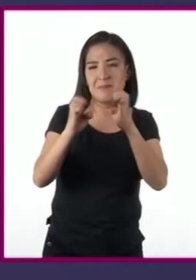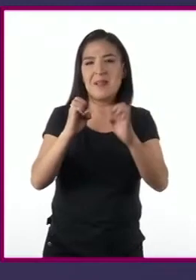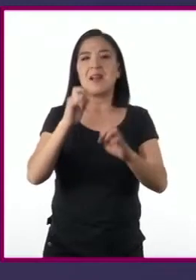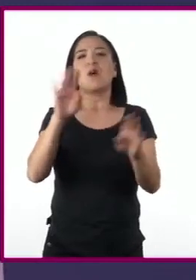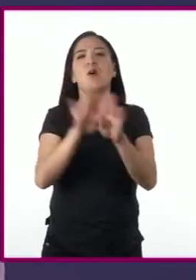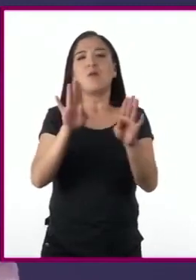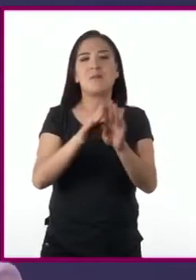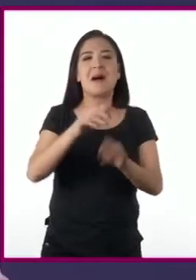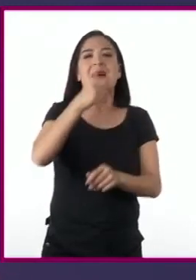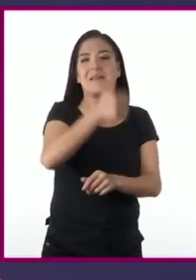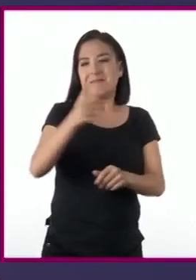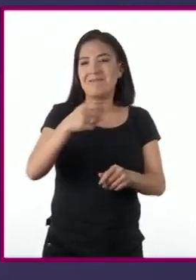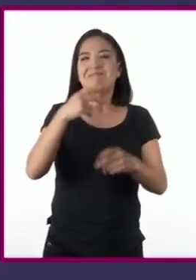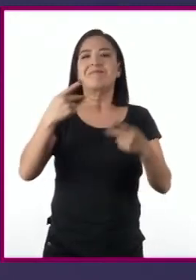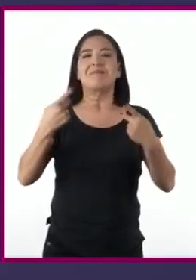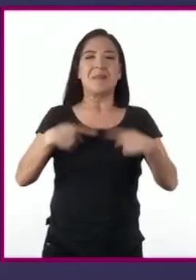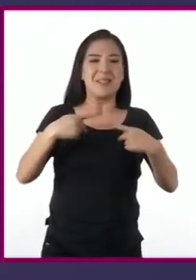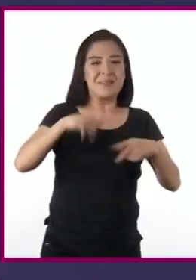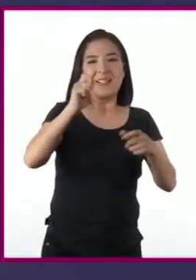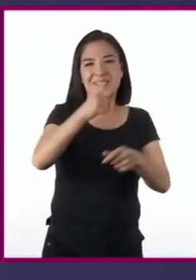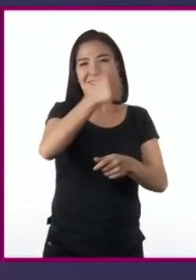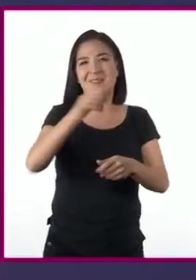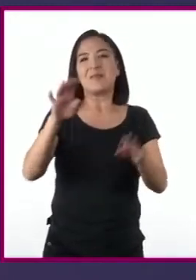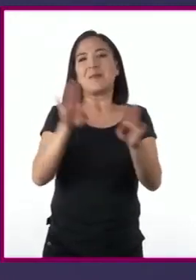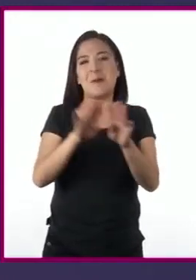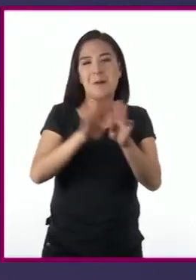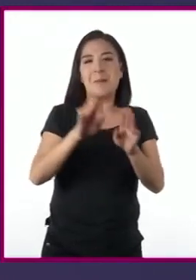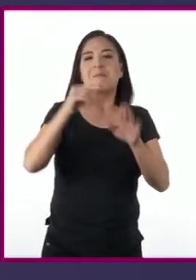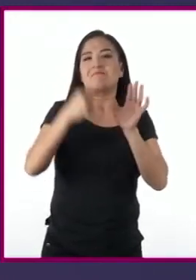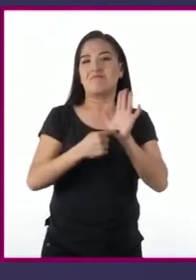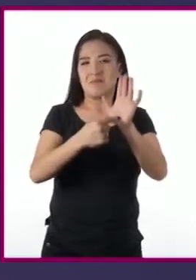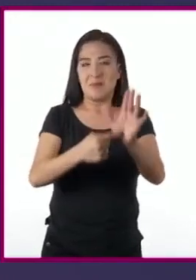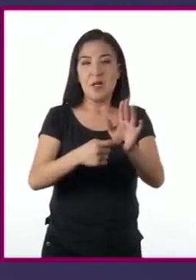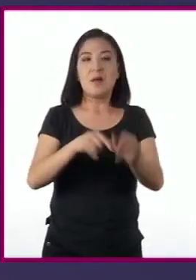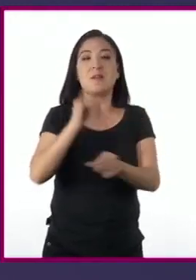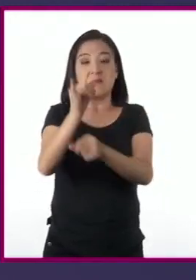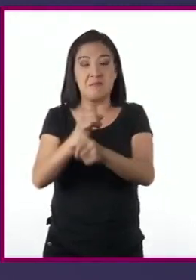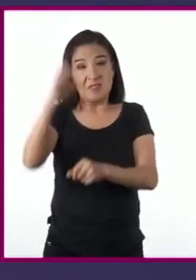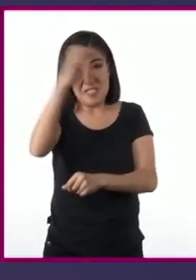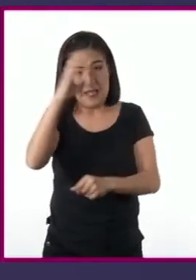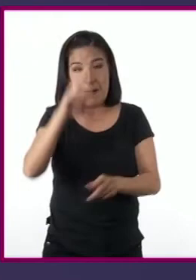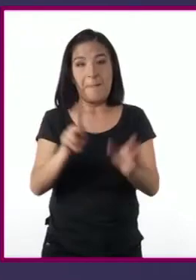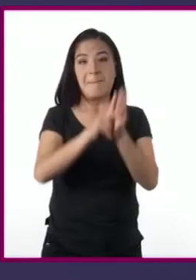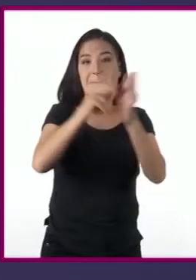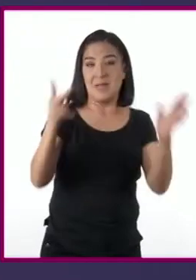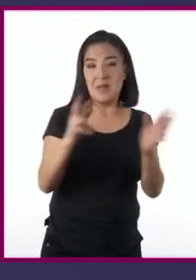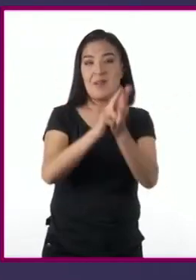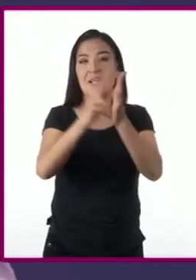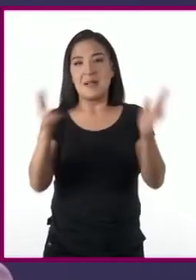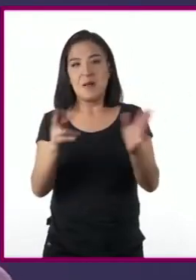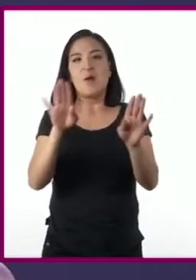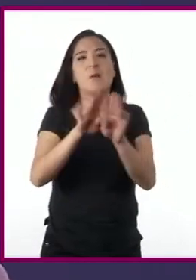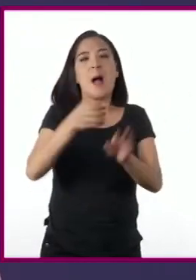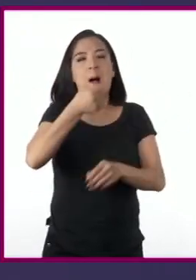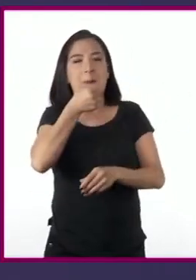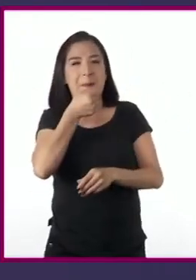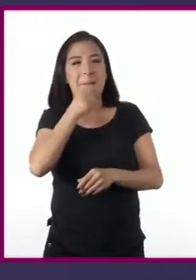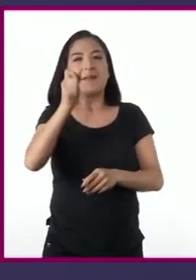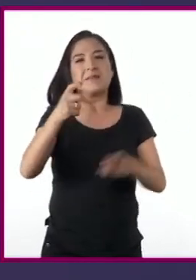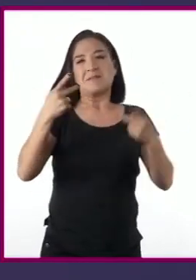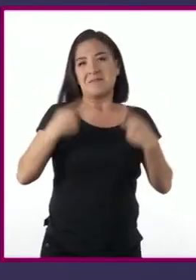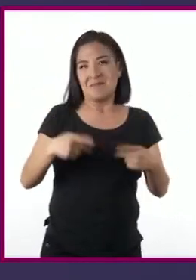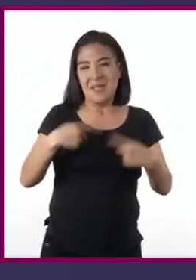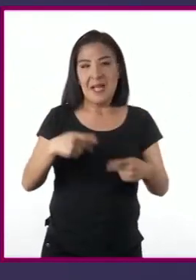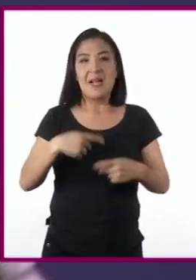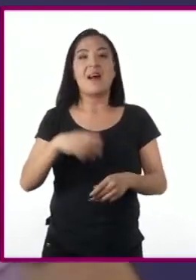y autobiografías, textos de divulgación científica, periódicos, revistas, grabaciones de audio,